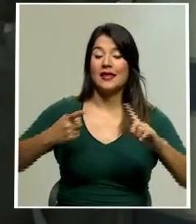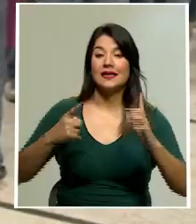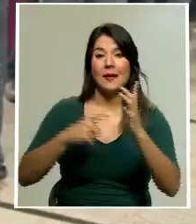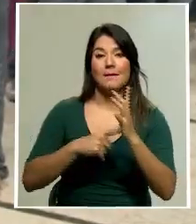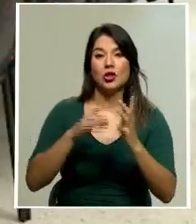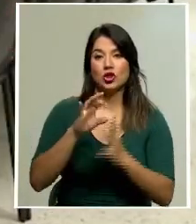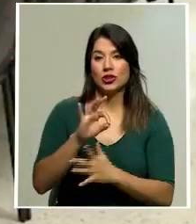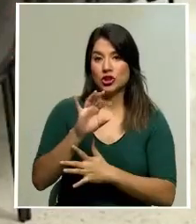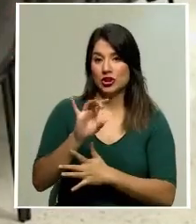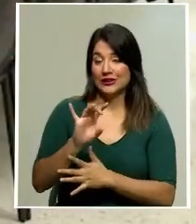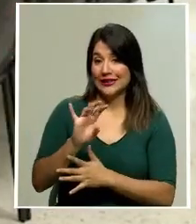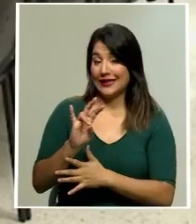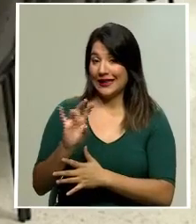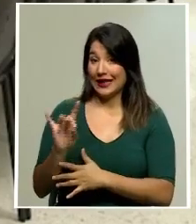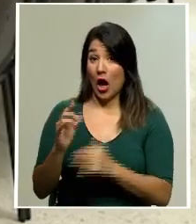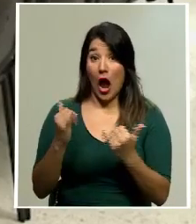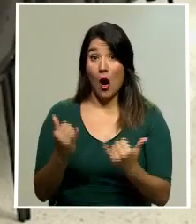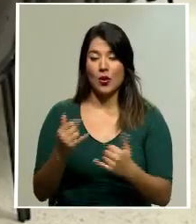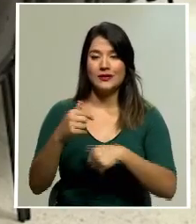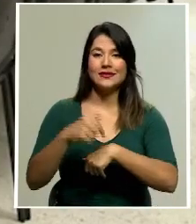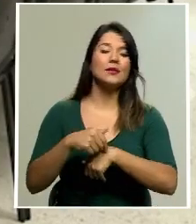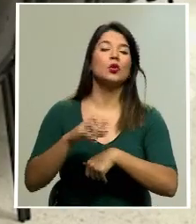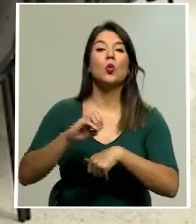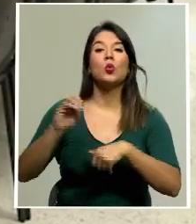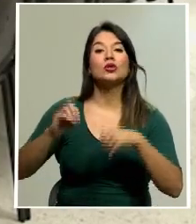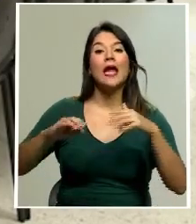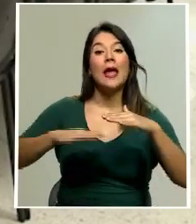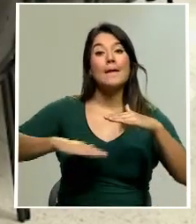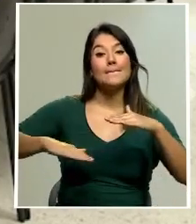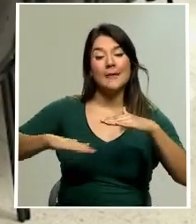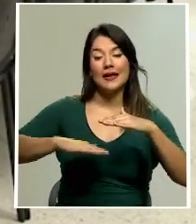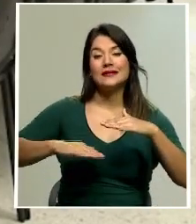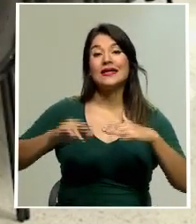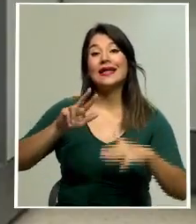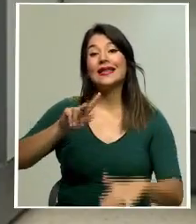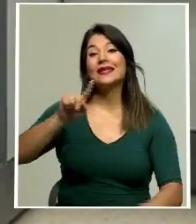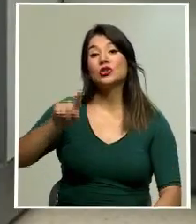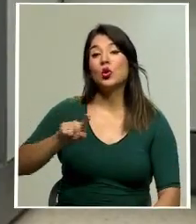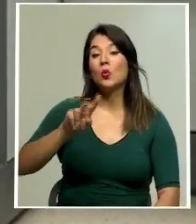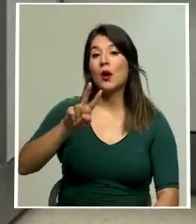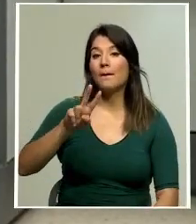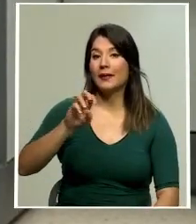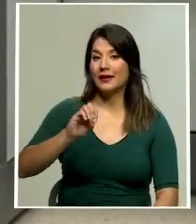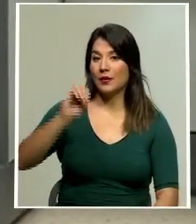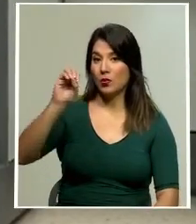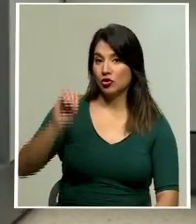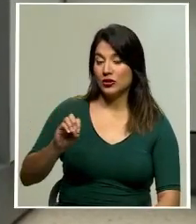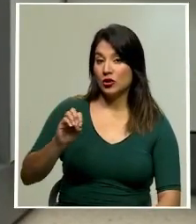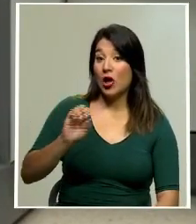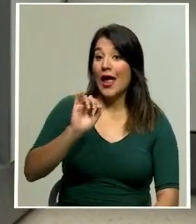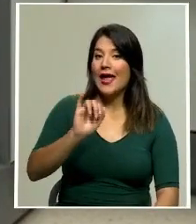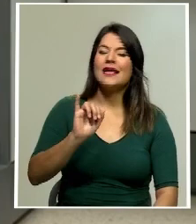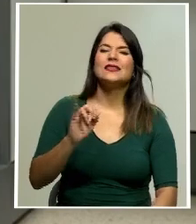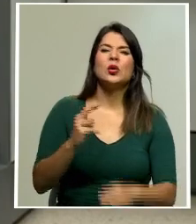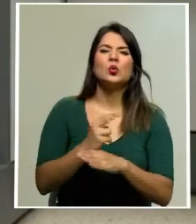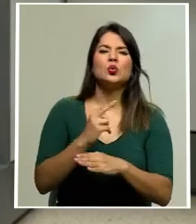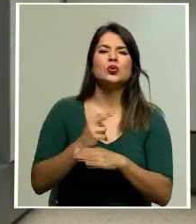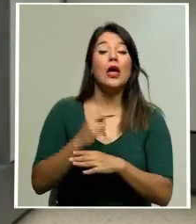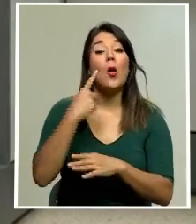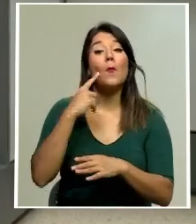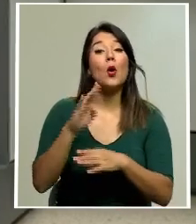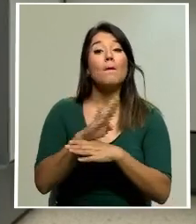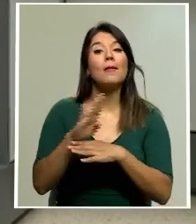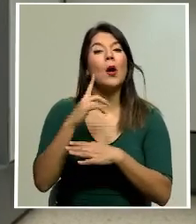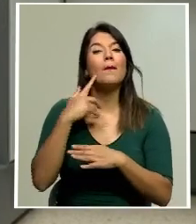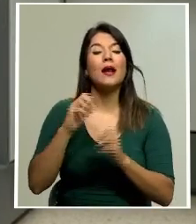1978. En este momento, la tasa básica pasiva se encuentra en 3,20%. Este indicador es utilizado por los bancos